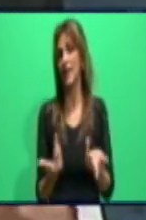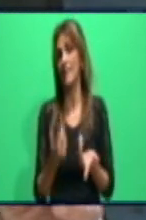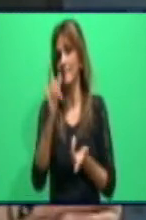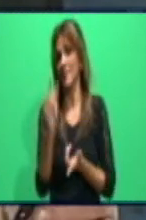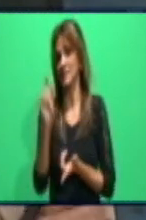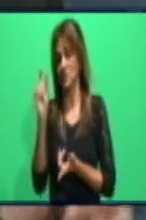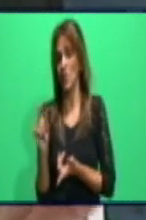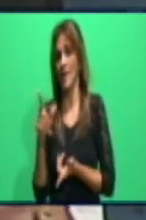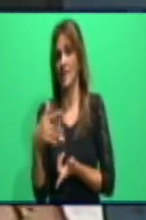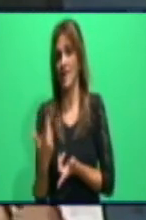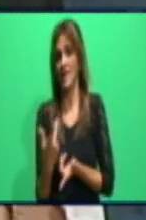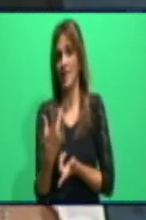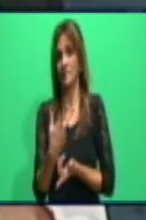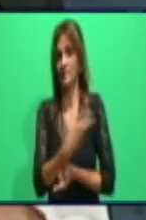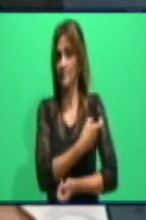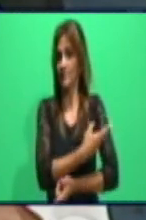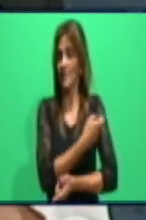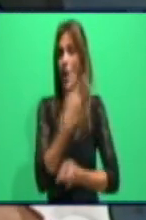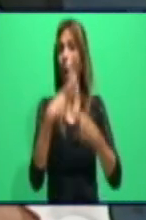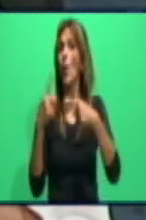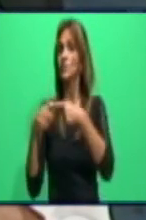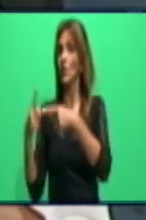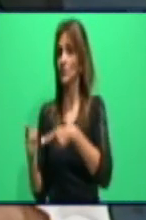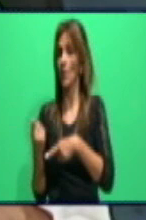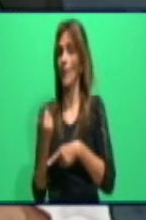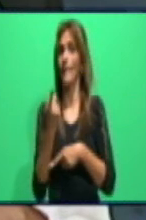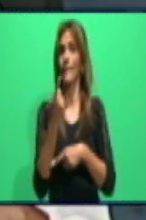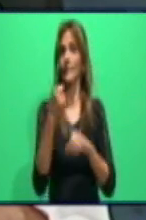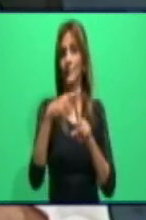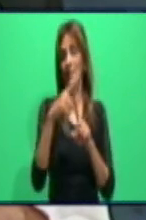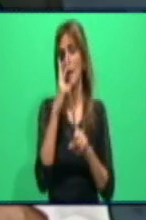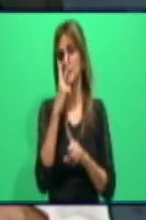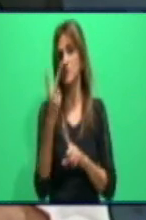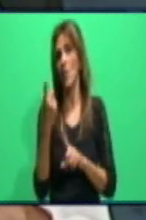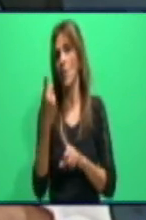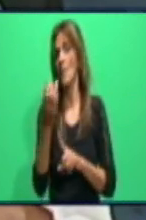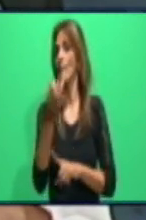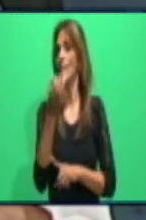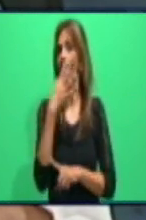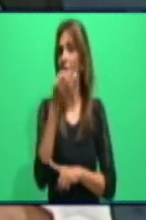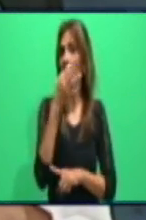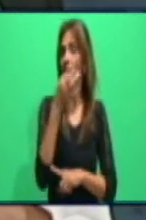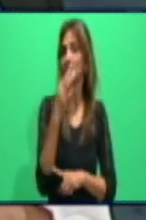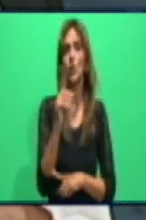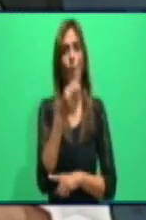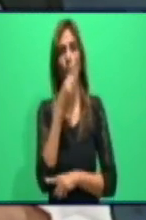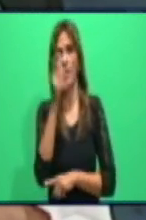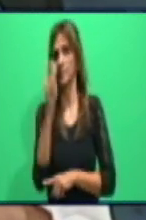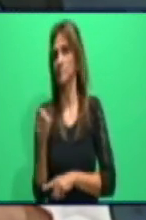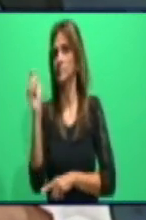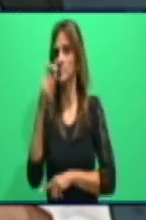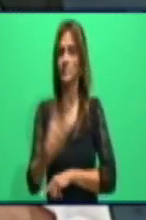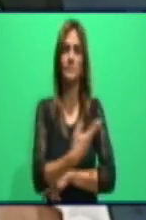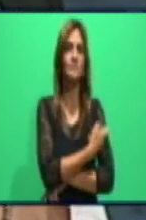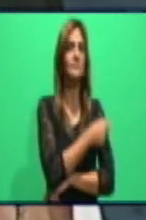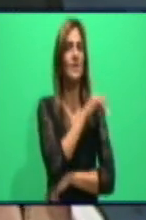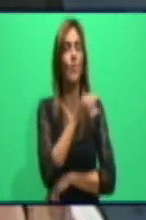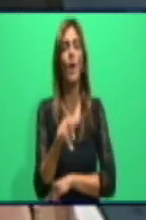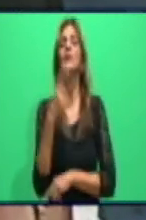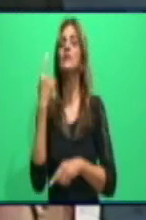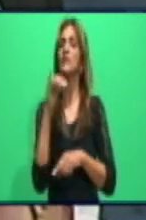estos medicamentos en los últimos tres meses no pueden participar en el ensayo tampoco a los pacientes que hayan recibido sangre o